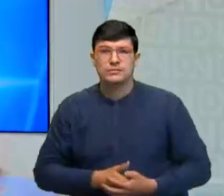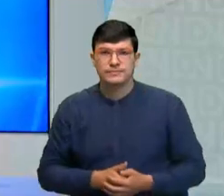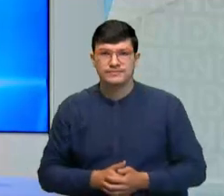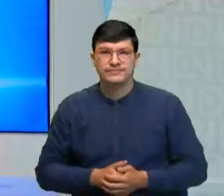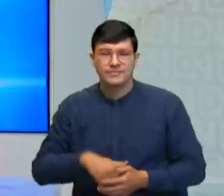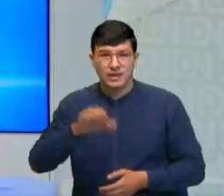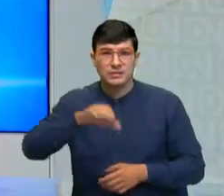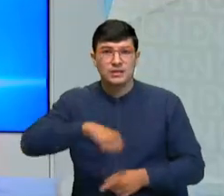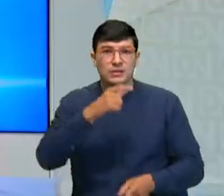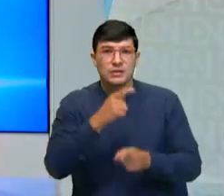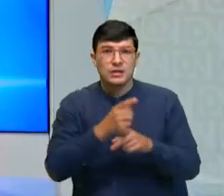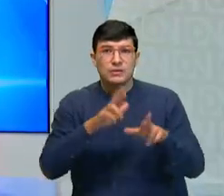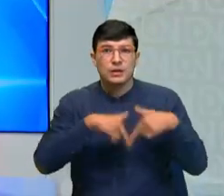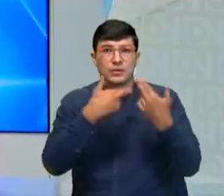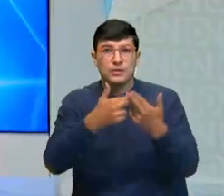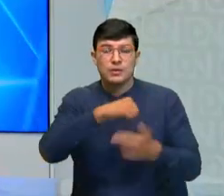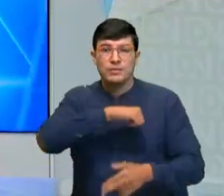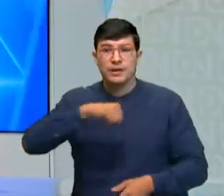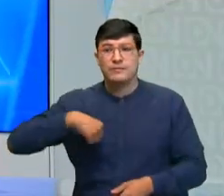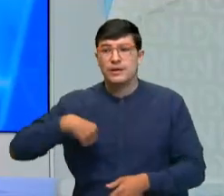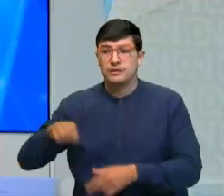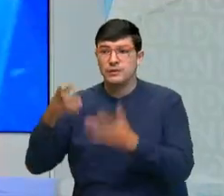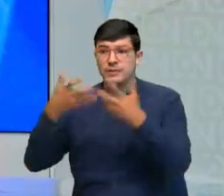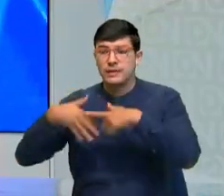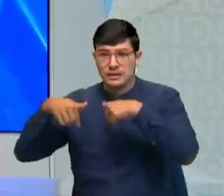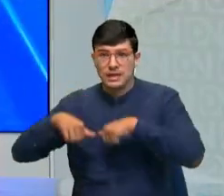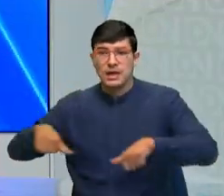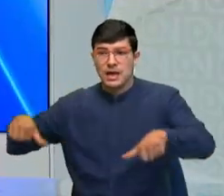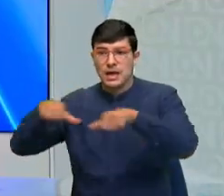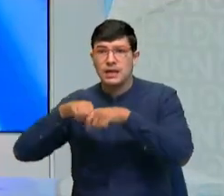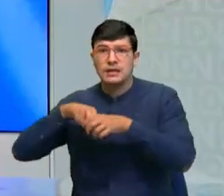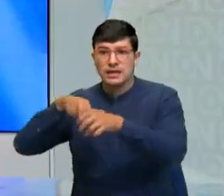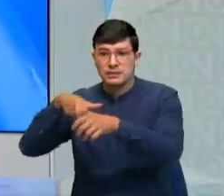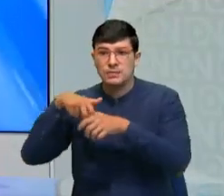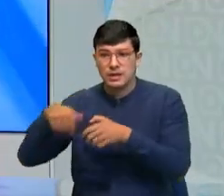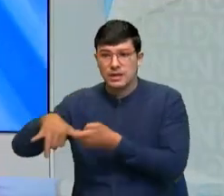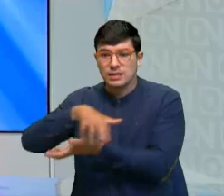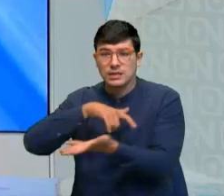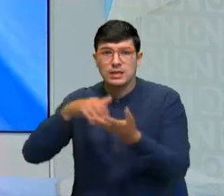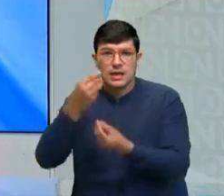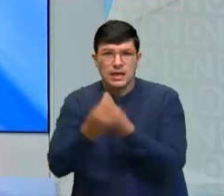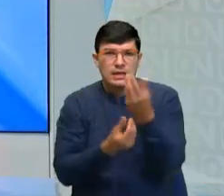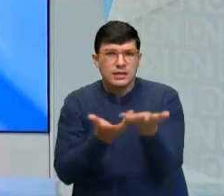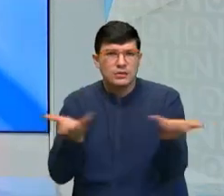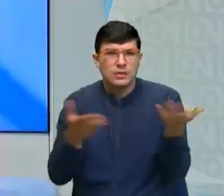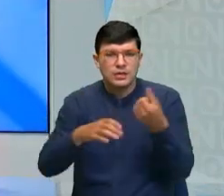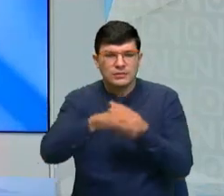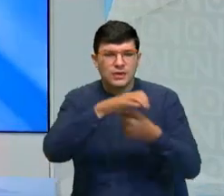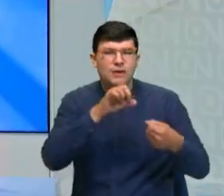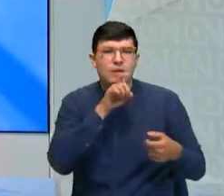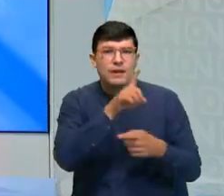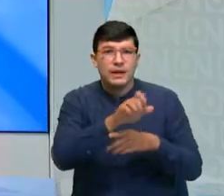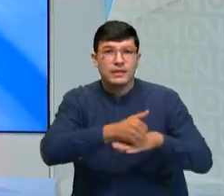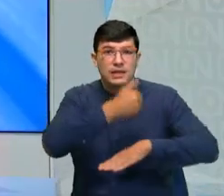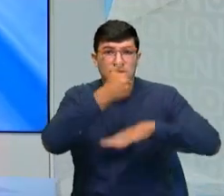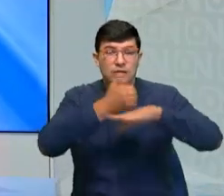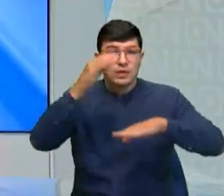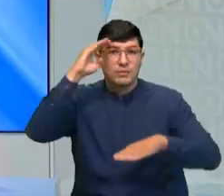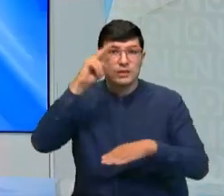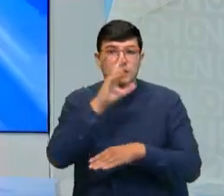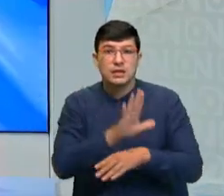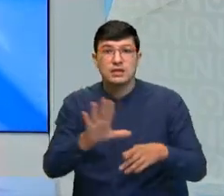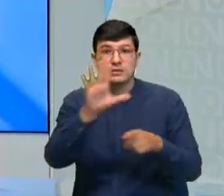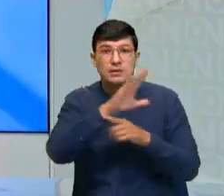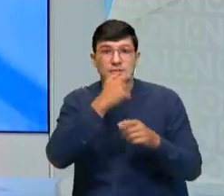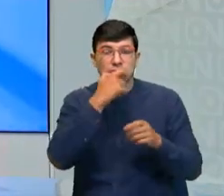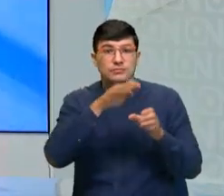y en una reunión privada con empresarios del sector transportador de santander realizada en bucaramanga el director de la policía de tránsito y transporte